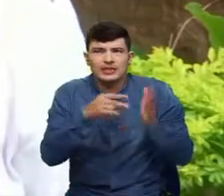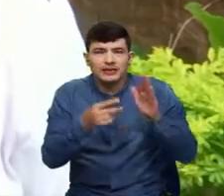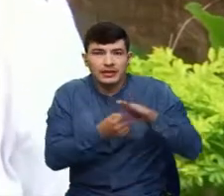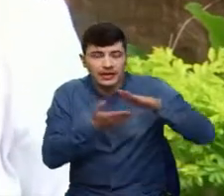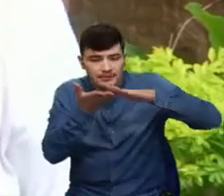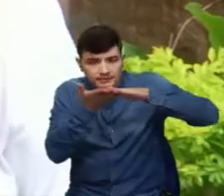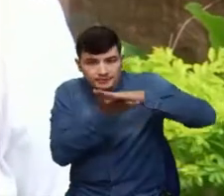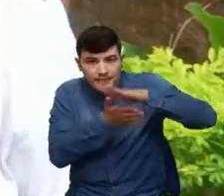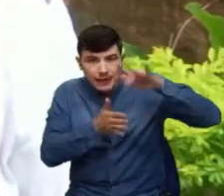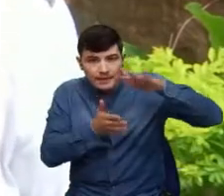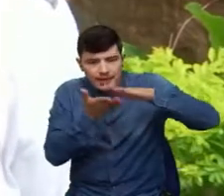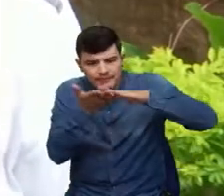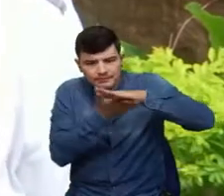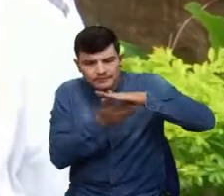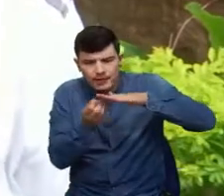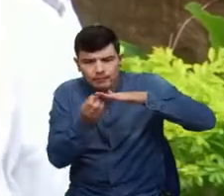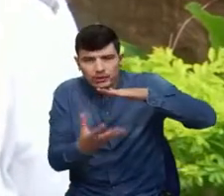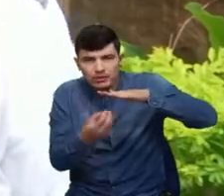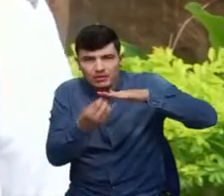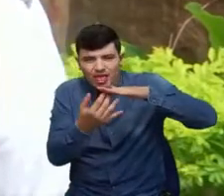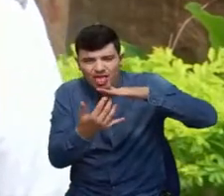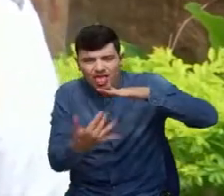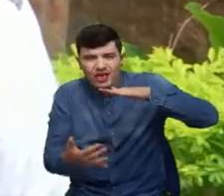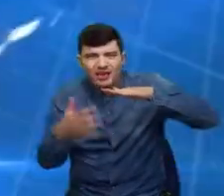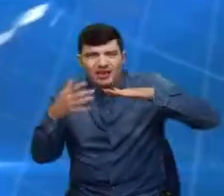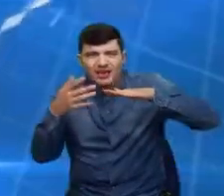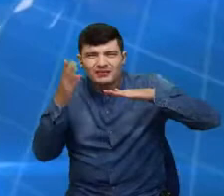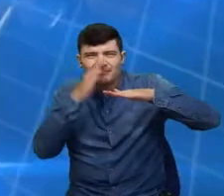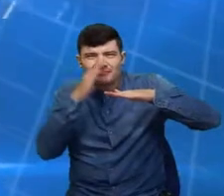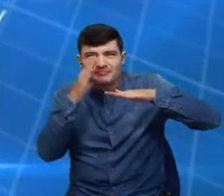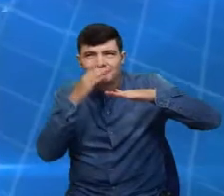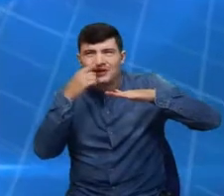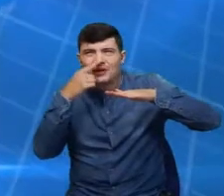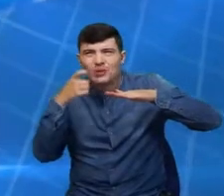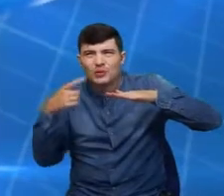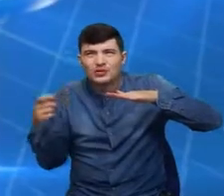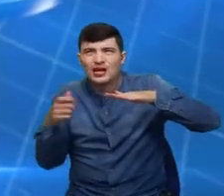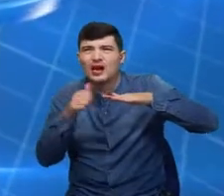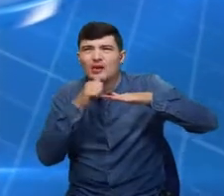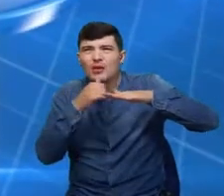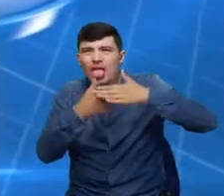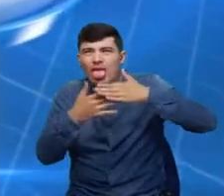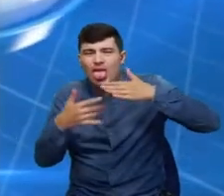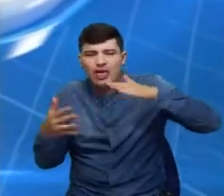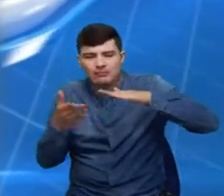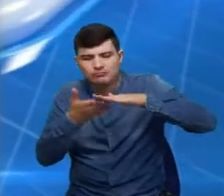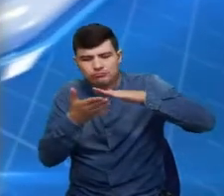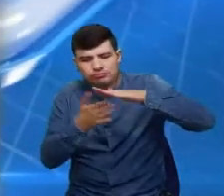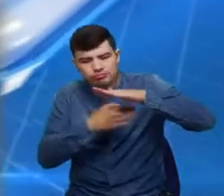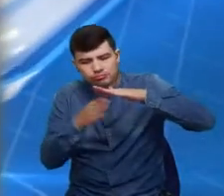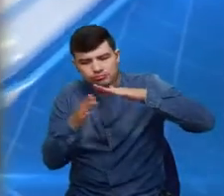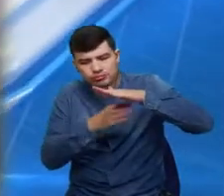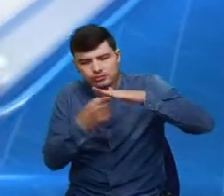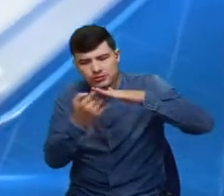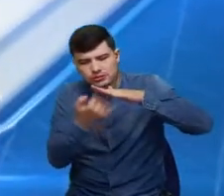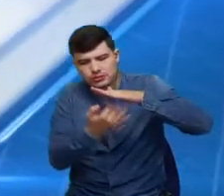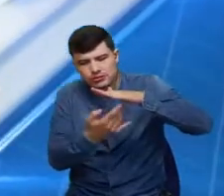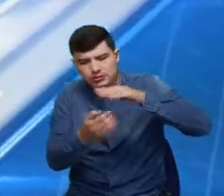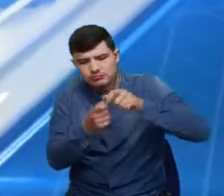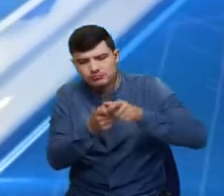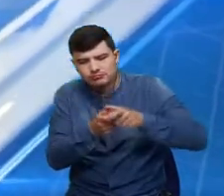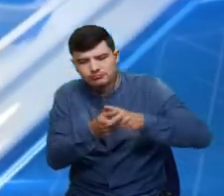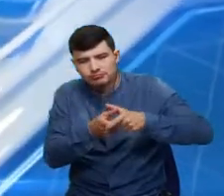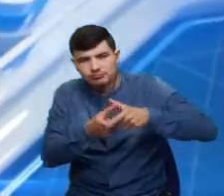de los pies y los dedos y empiezan a expulsar materia y agua sangre y la herida empieza a abrirse